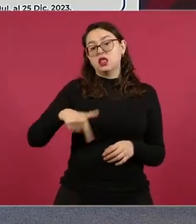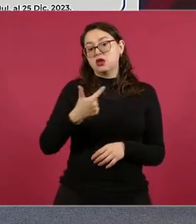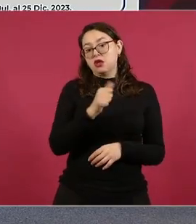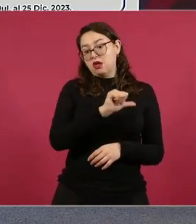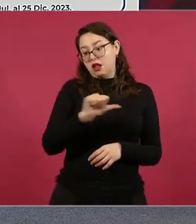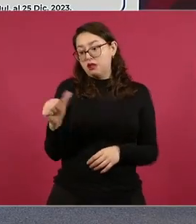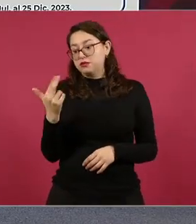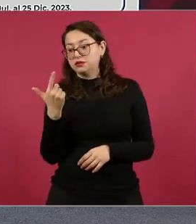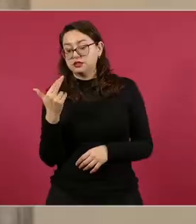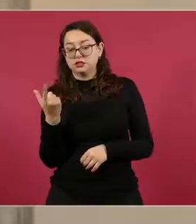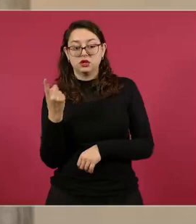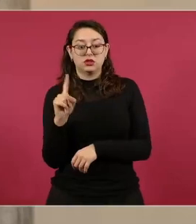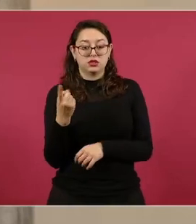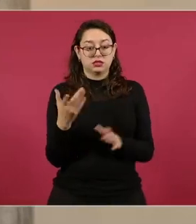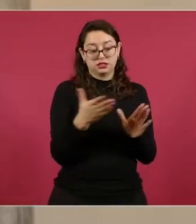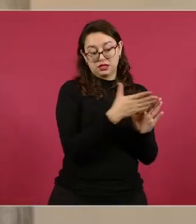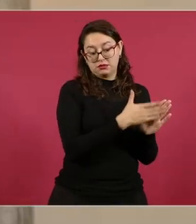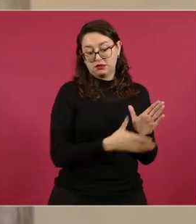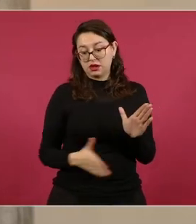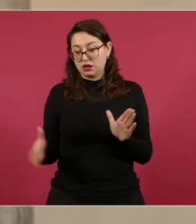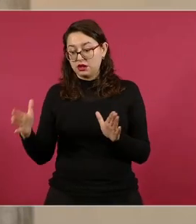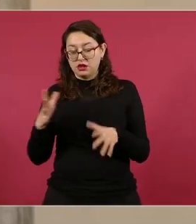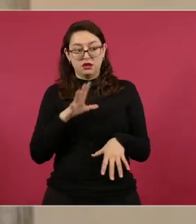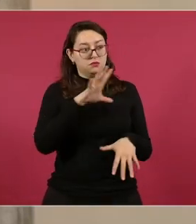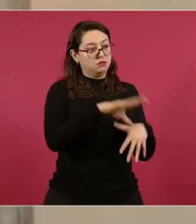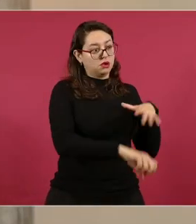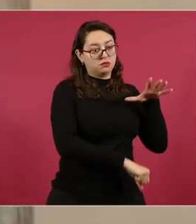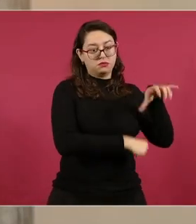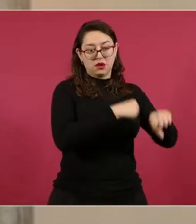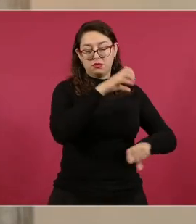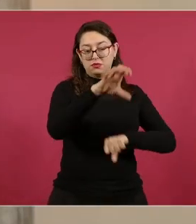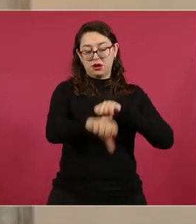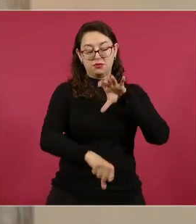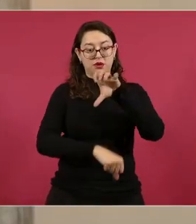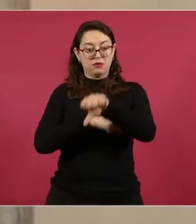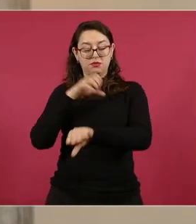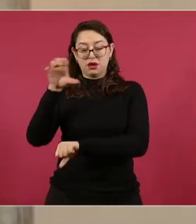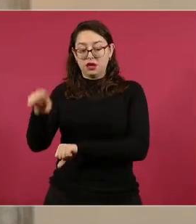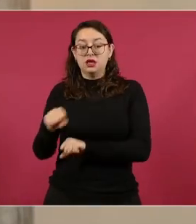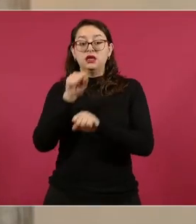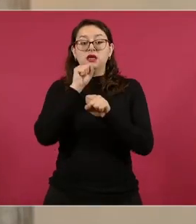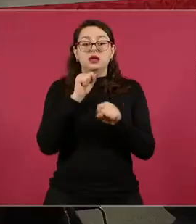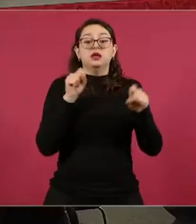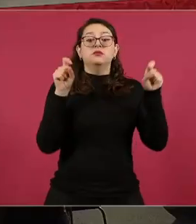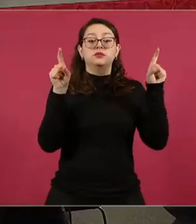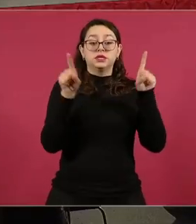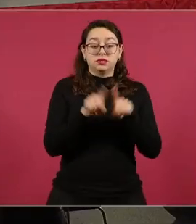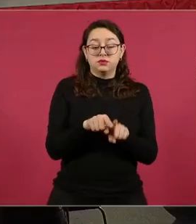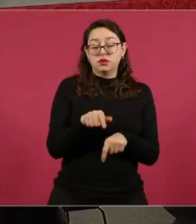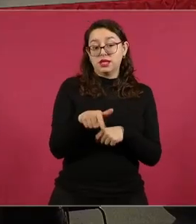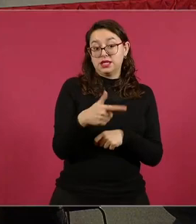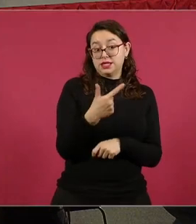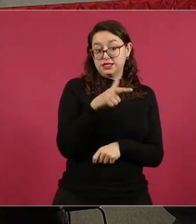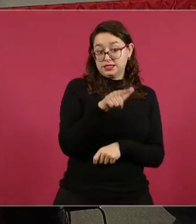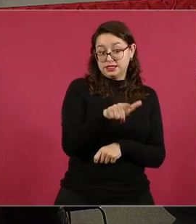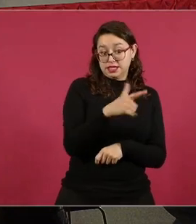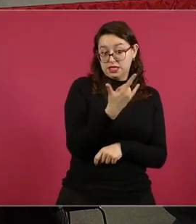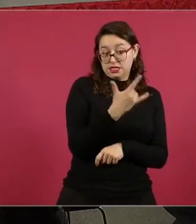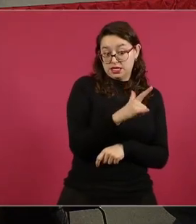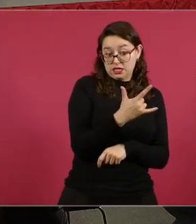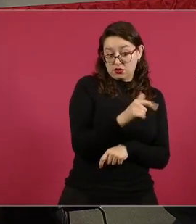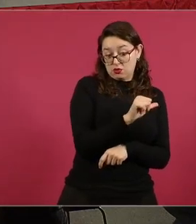diciembre, estos son lo que se ha detenido, y estos del 17 de julio al 25 de diciembre, que fue cuando se integró el